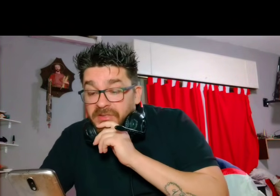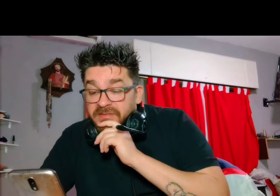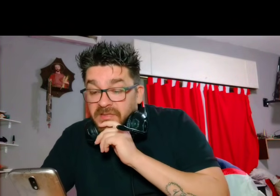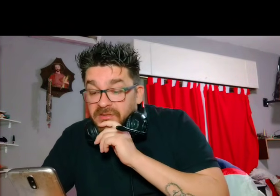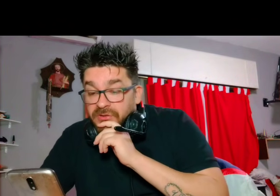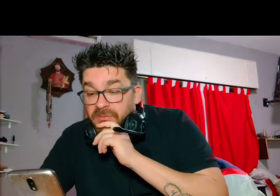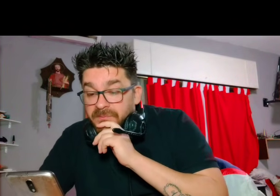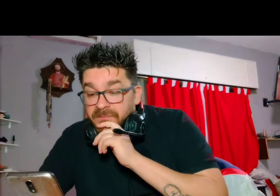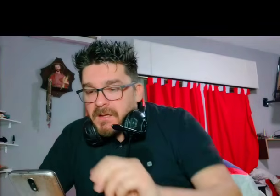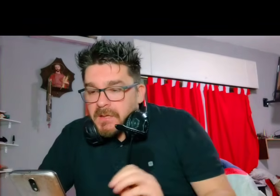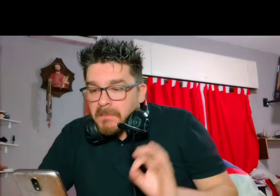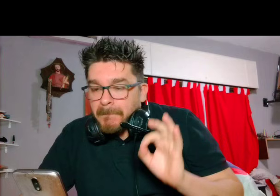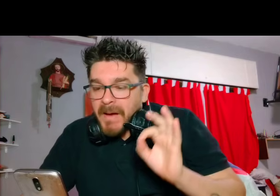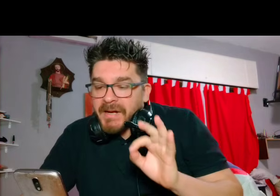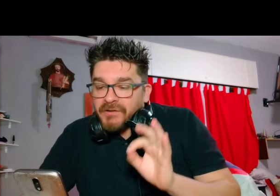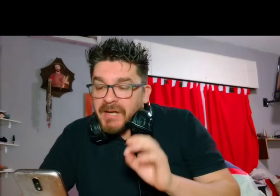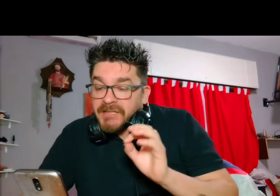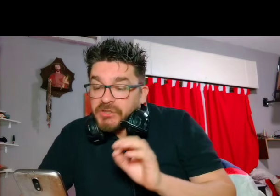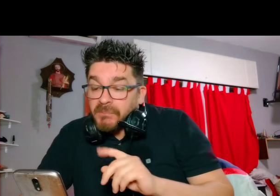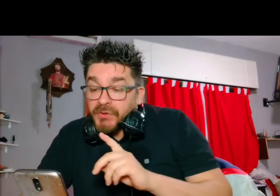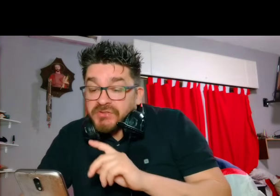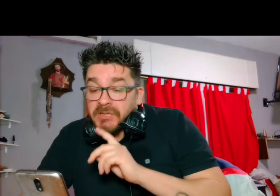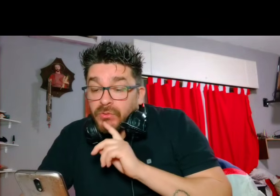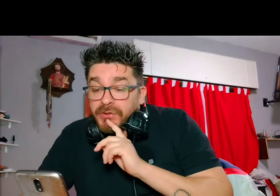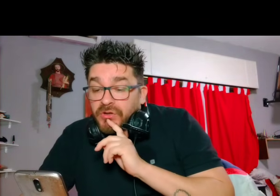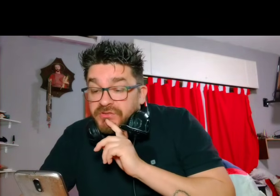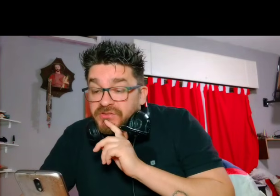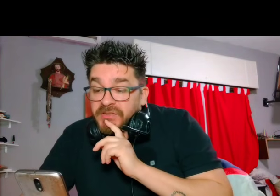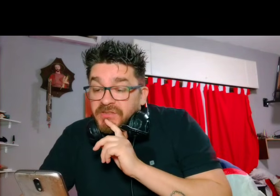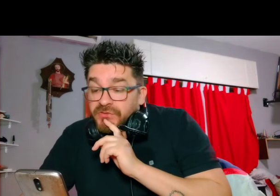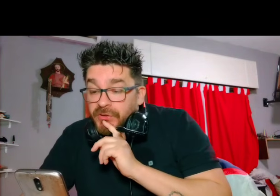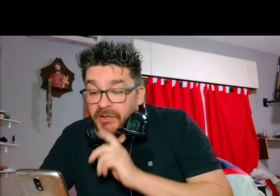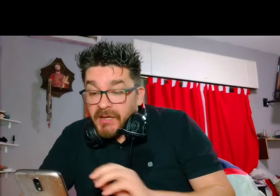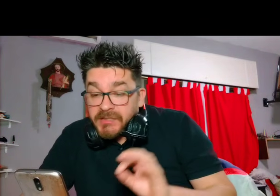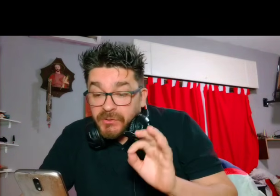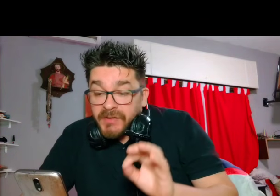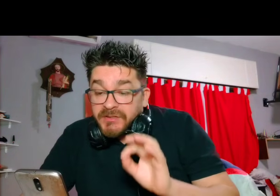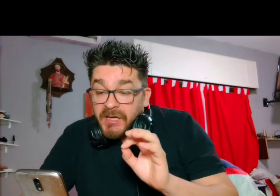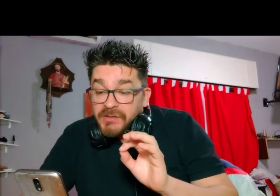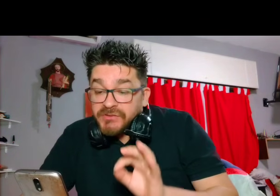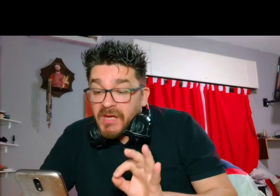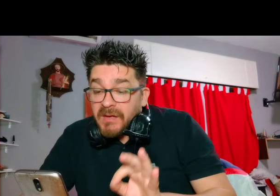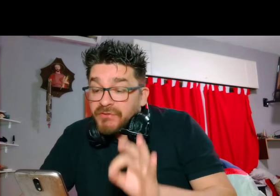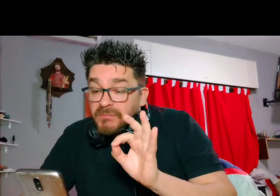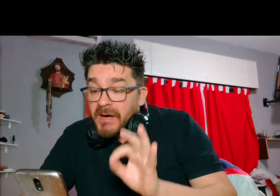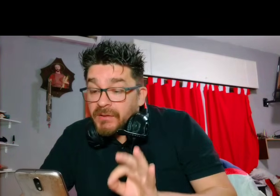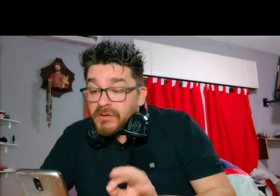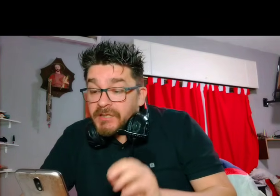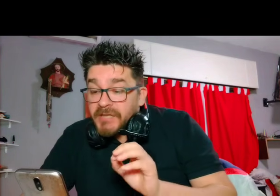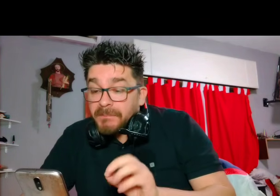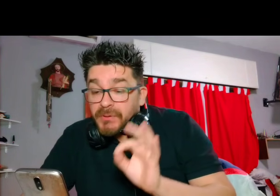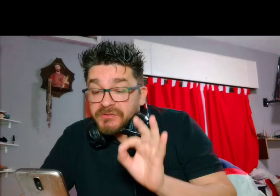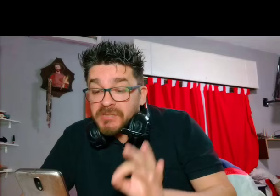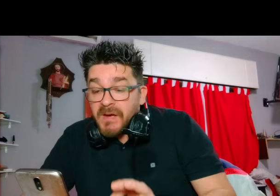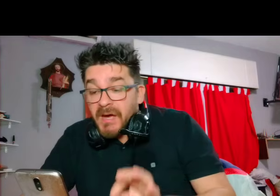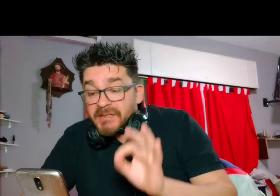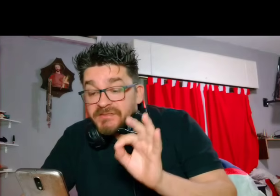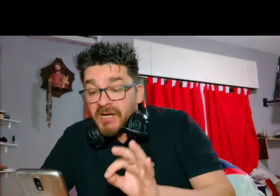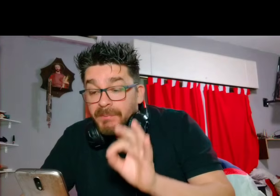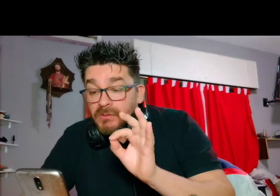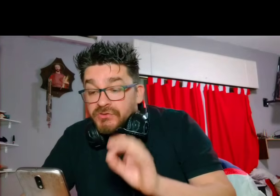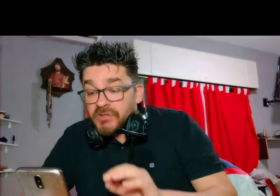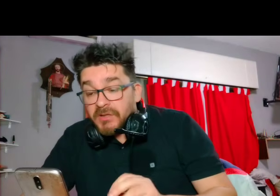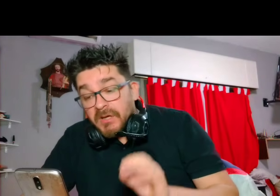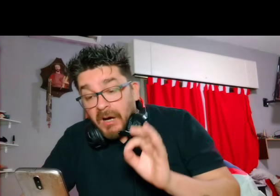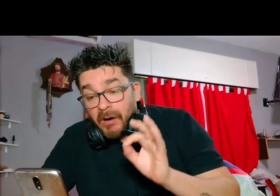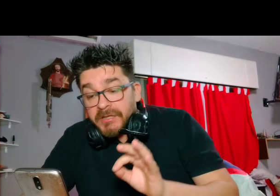por último dice esto. Bacanora Lithium posee 4 concesiones en Sonora y durante años ha afirmado estar próxima a